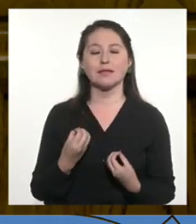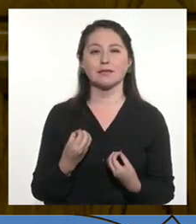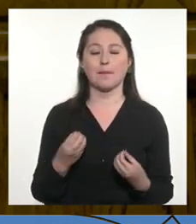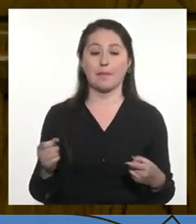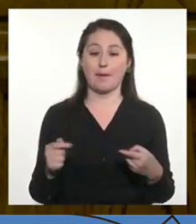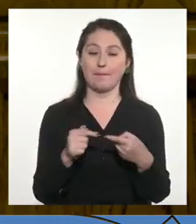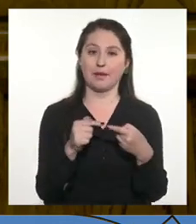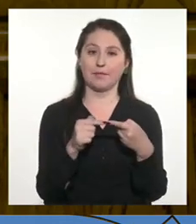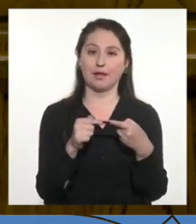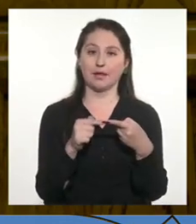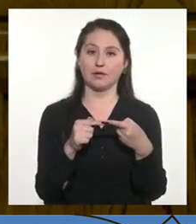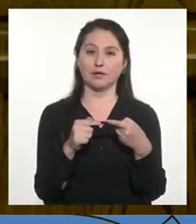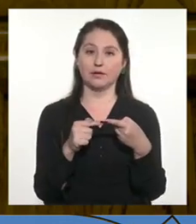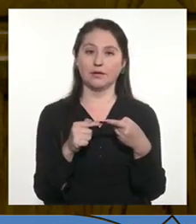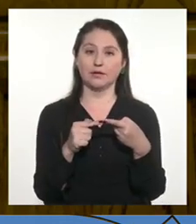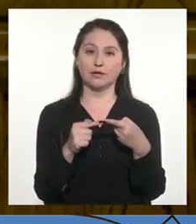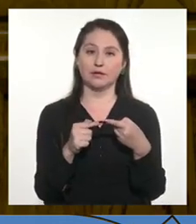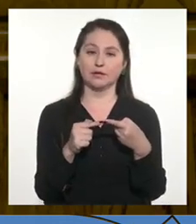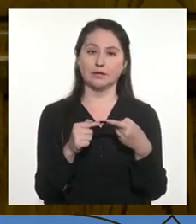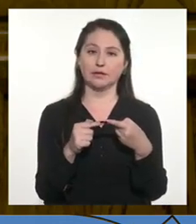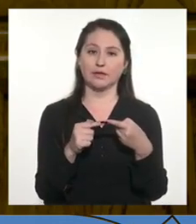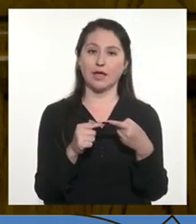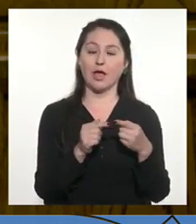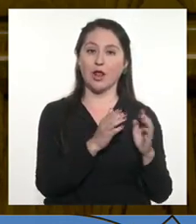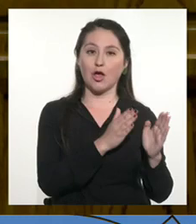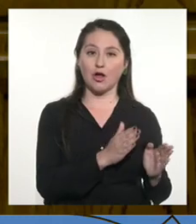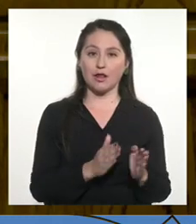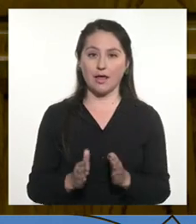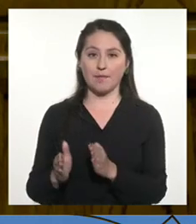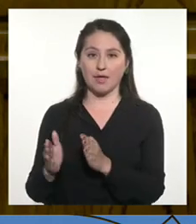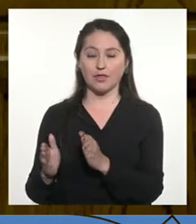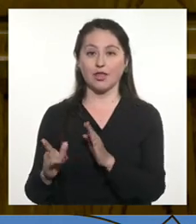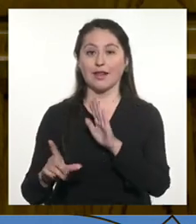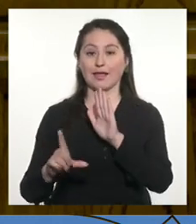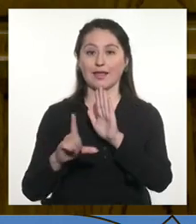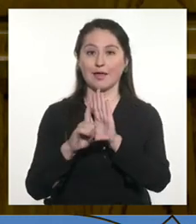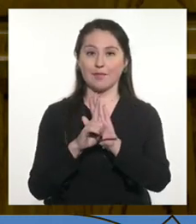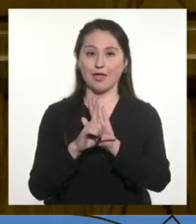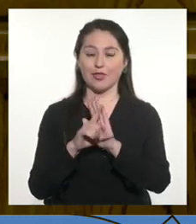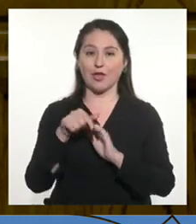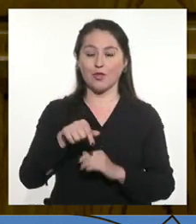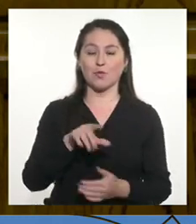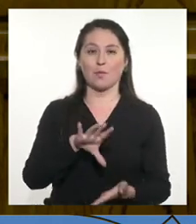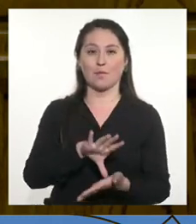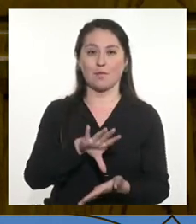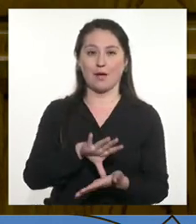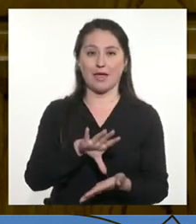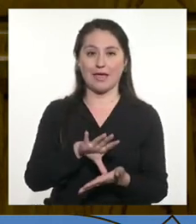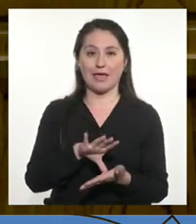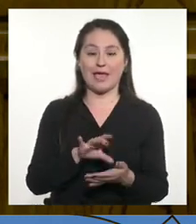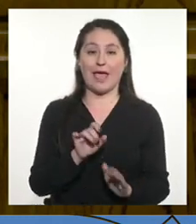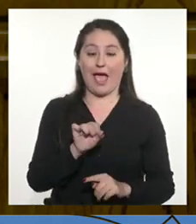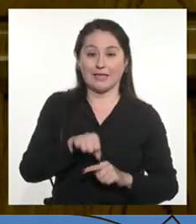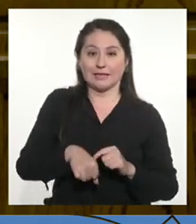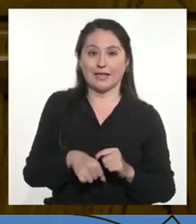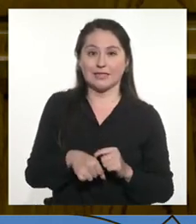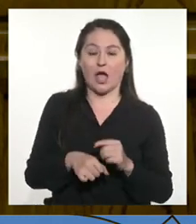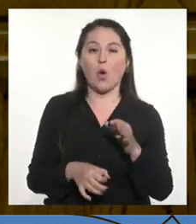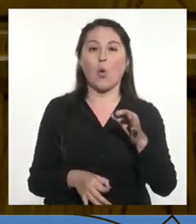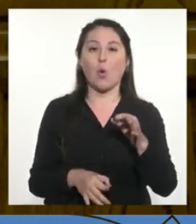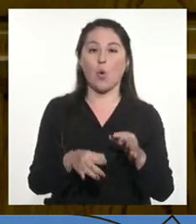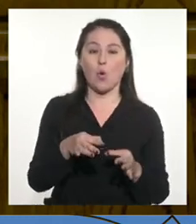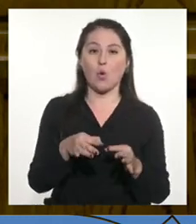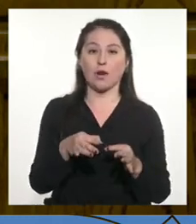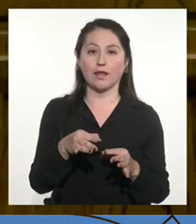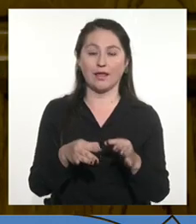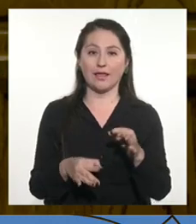primero yo creo que el ordenamiento legislativo en un país y la certeza jurídica es un elemento central en